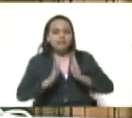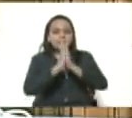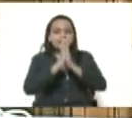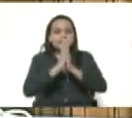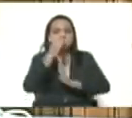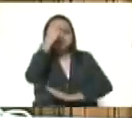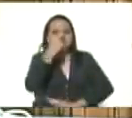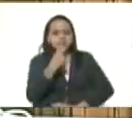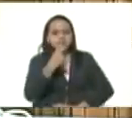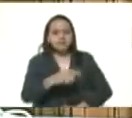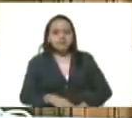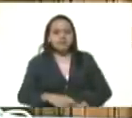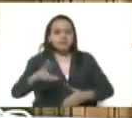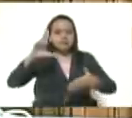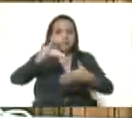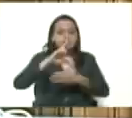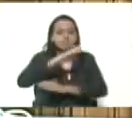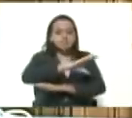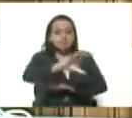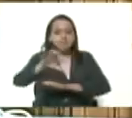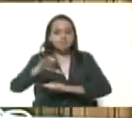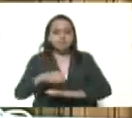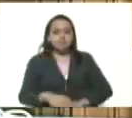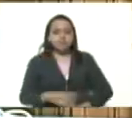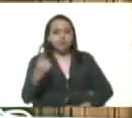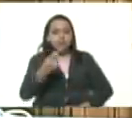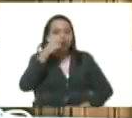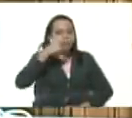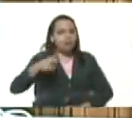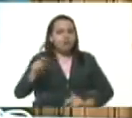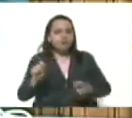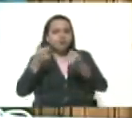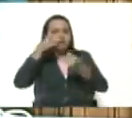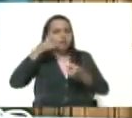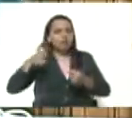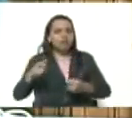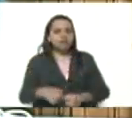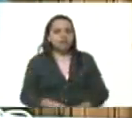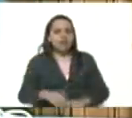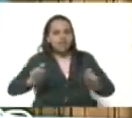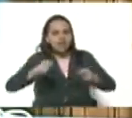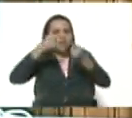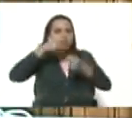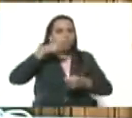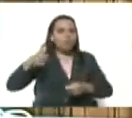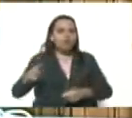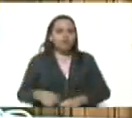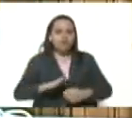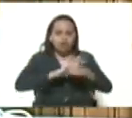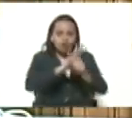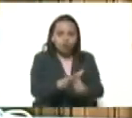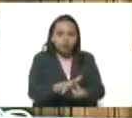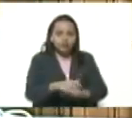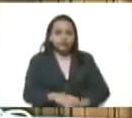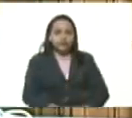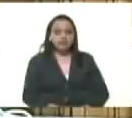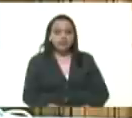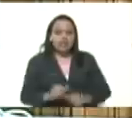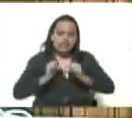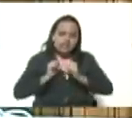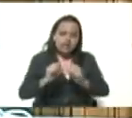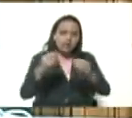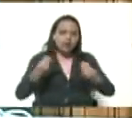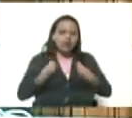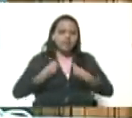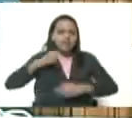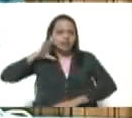de los pobres de América Latina y del Caribe. Solo el pueblo salva al pueblo. Salvemos al pueblo del coronavirus y sigamos con la